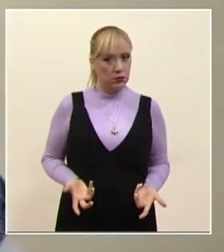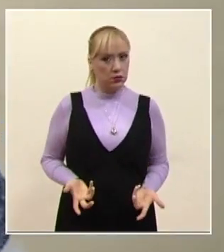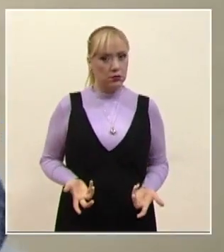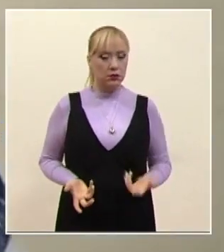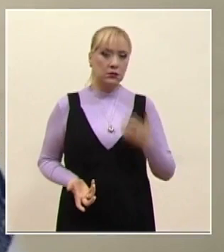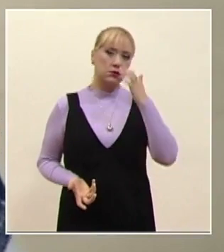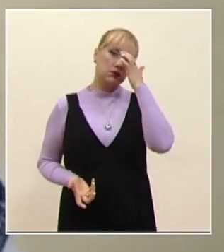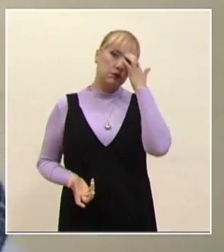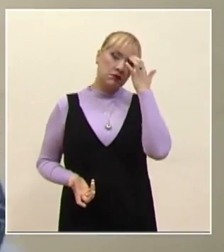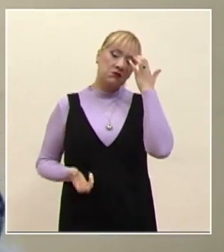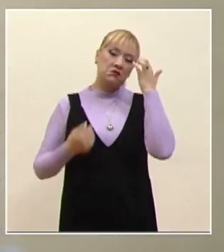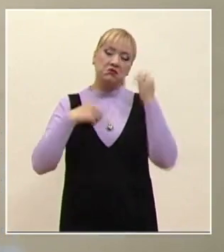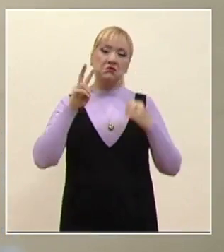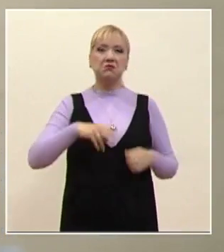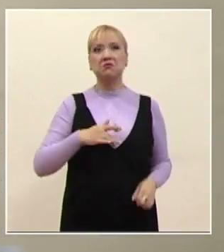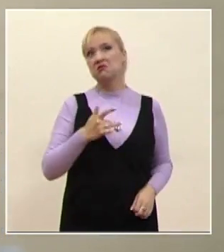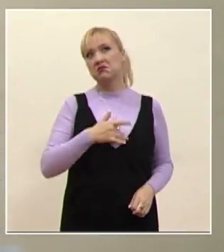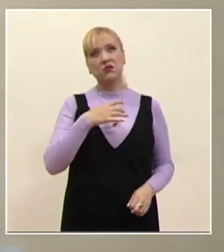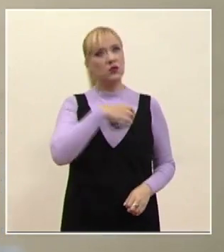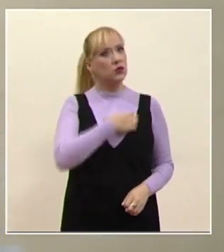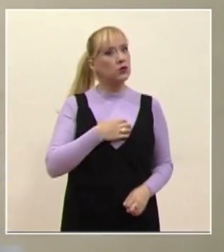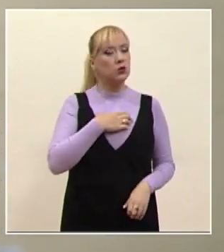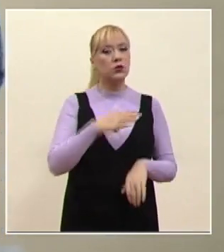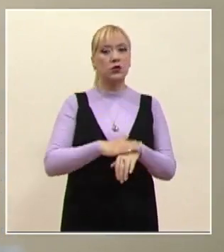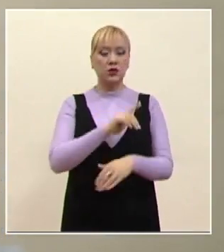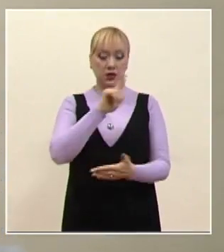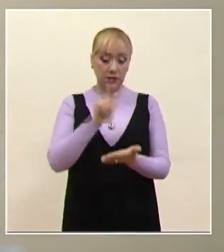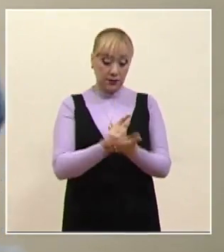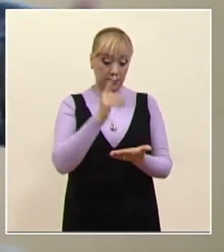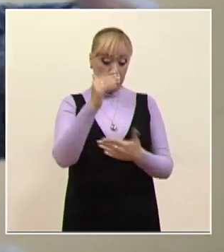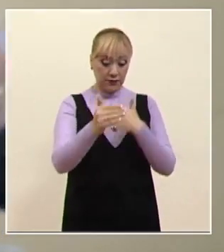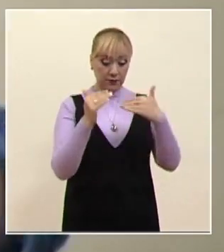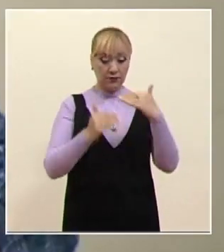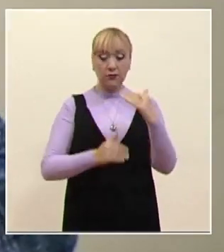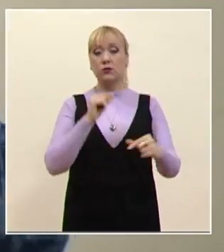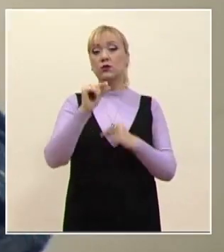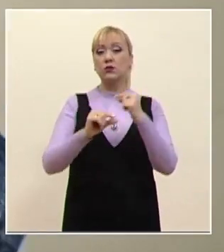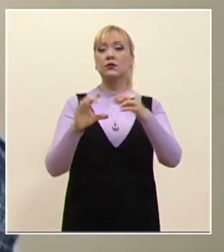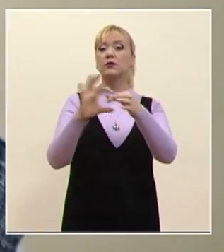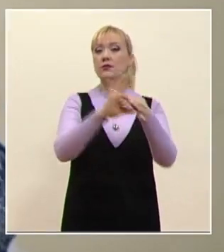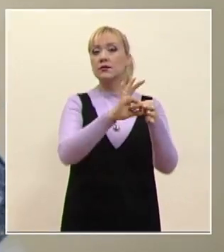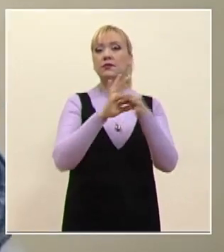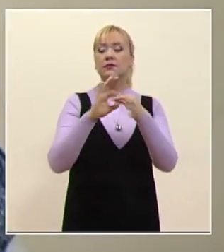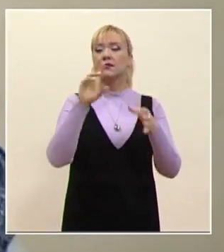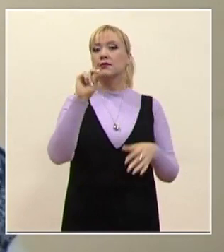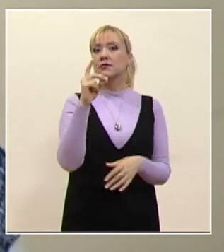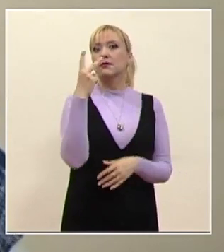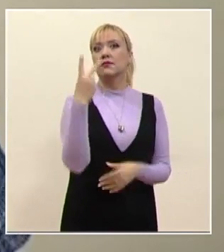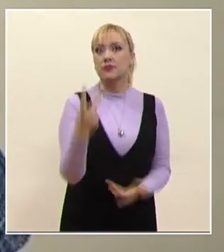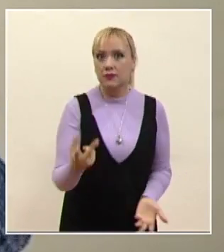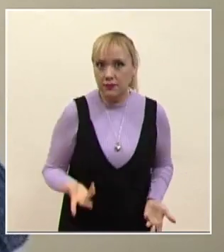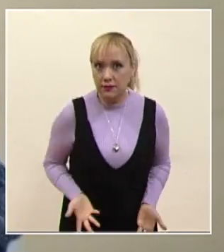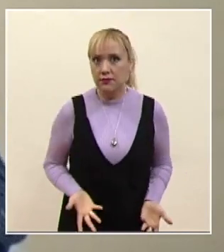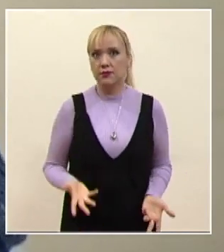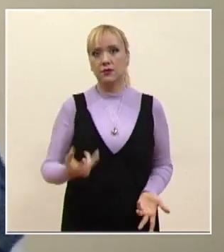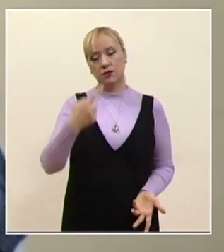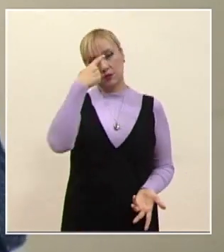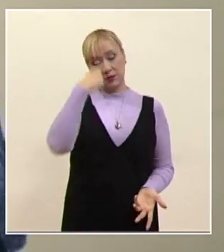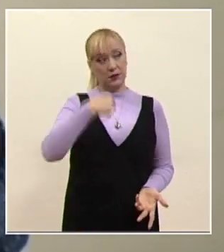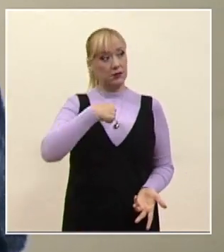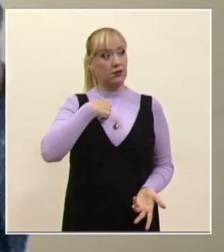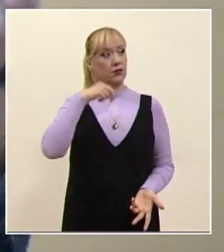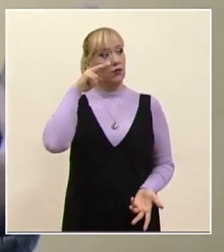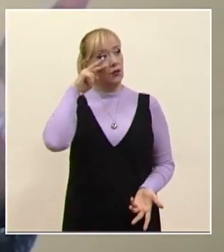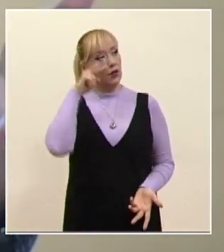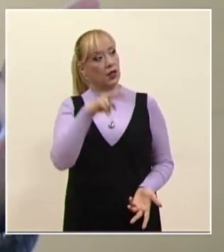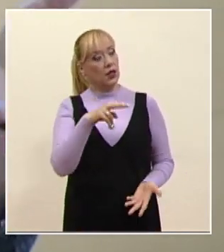Yo estoy muy contenta en el sentido también de que el orden jurídico va logrando esta armonización, porque reitero, para mí, el que exista la